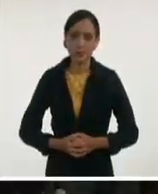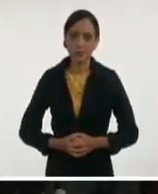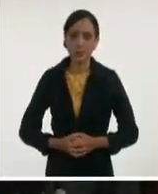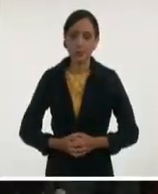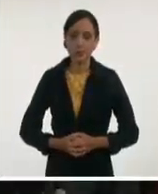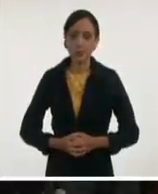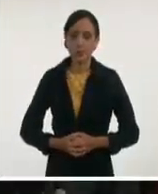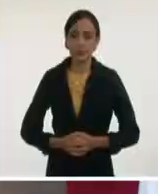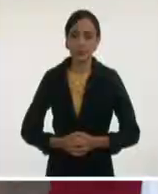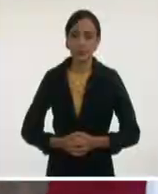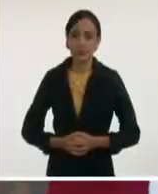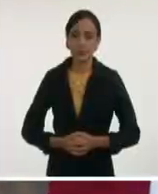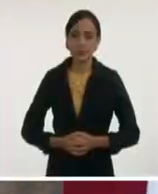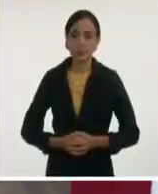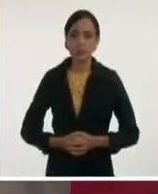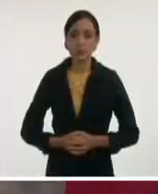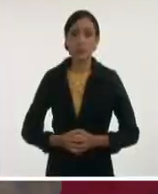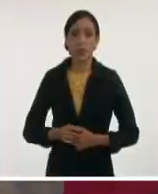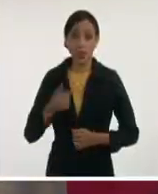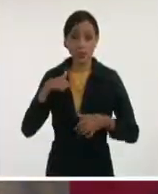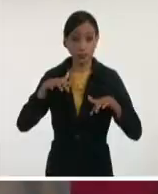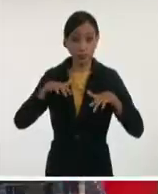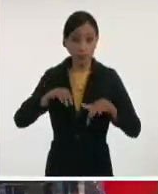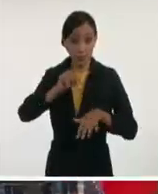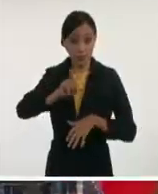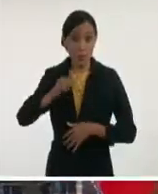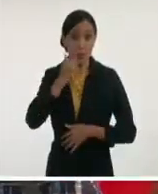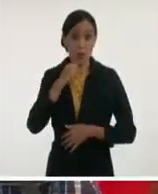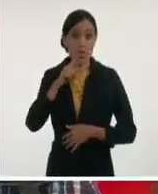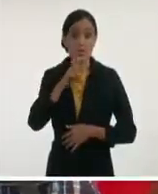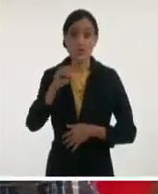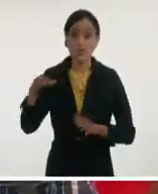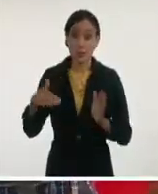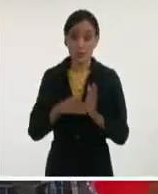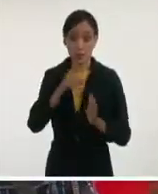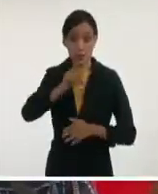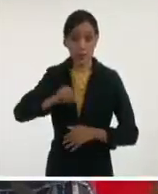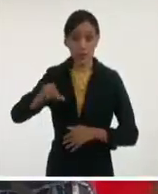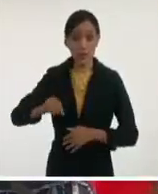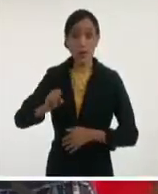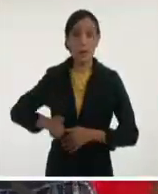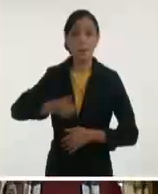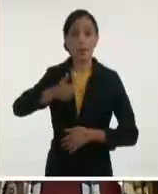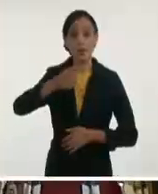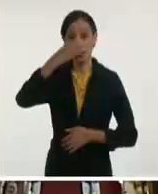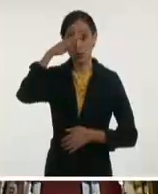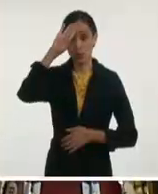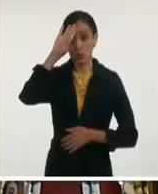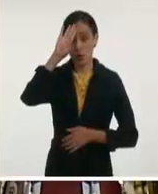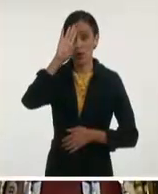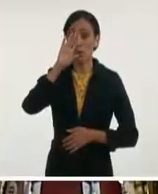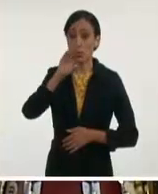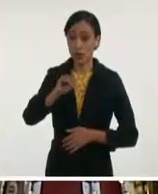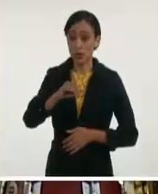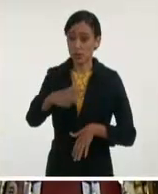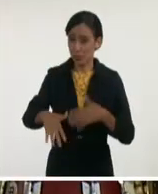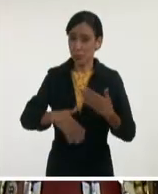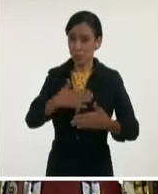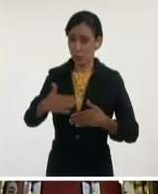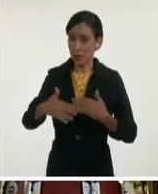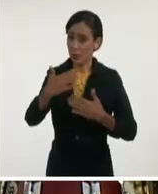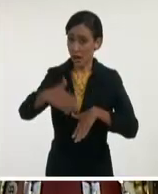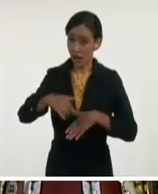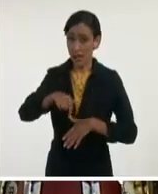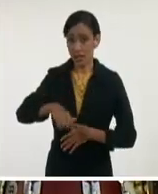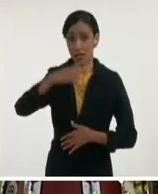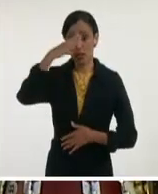En el acto al que asistieron más de 100.000 capitalinos, el presidente cubano señaló que durante los recientes disturbios ocurridos en la